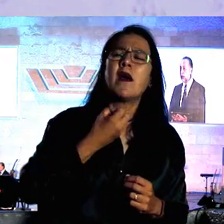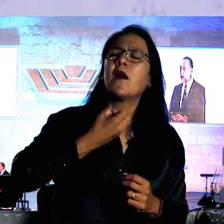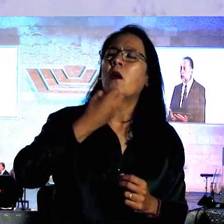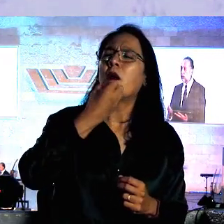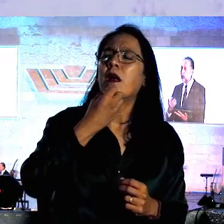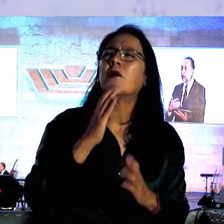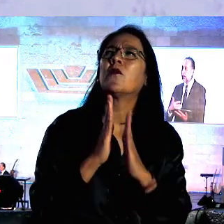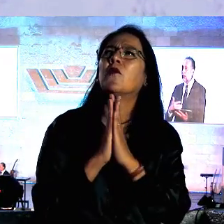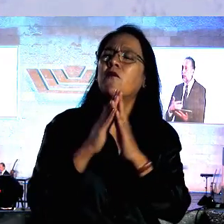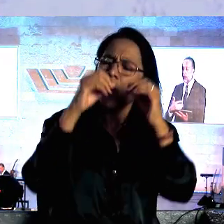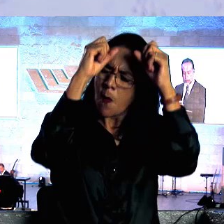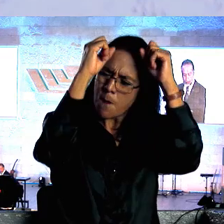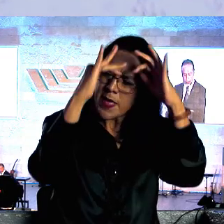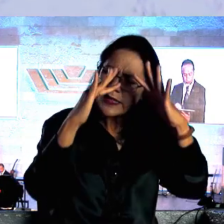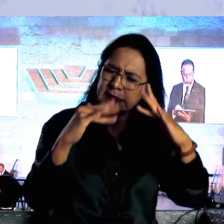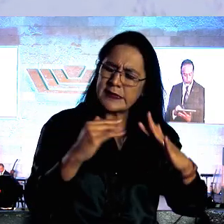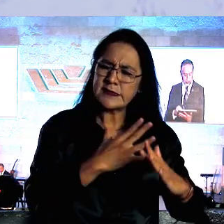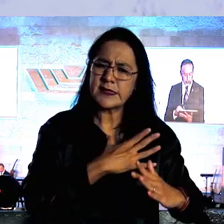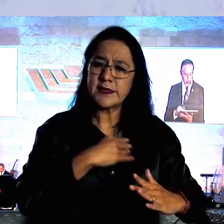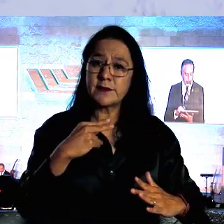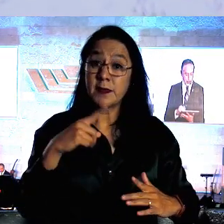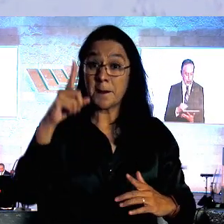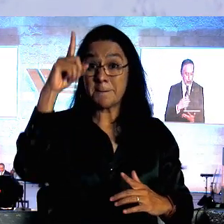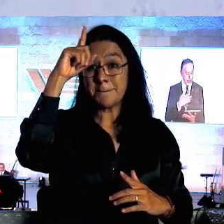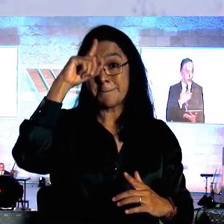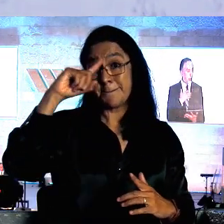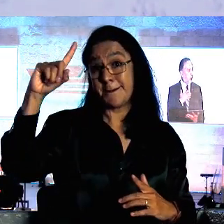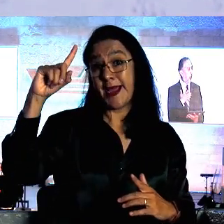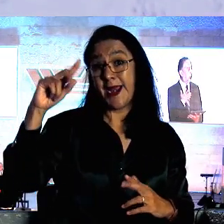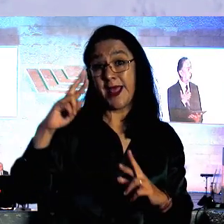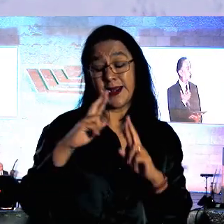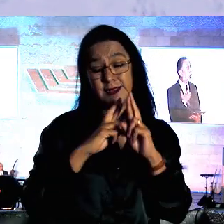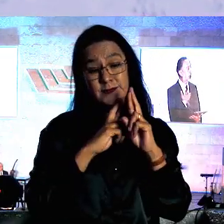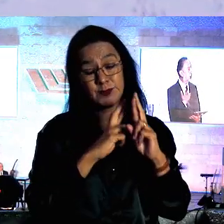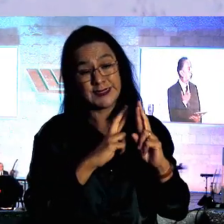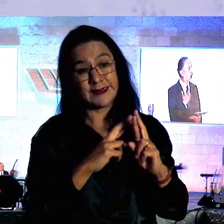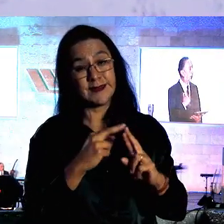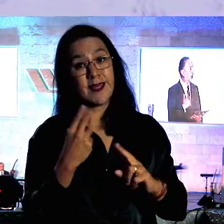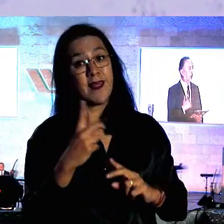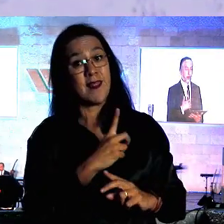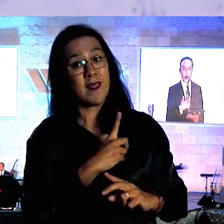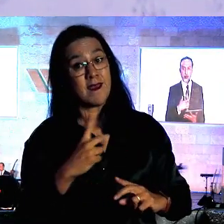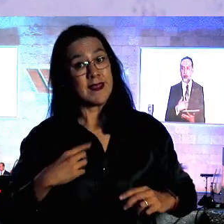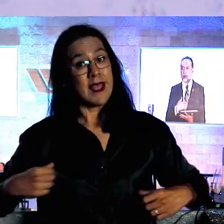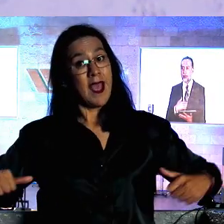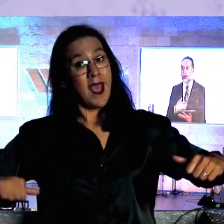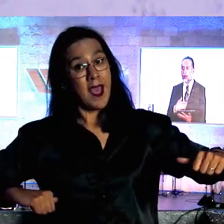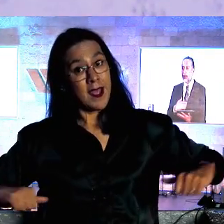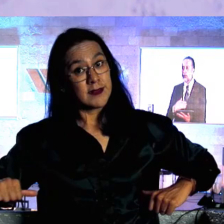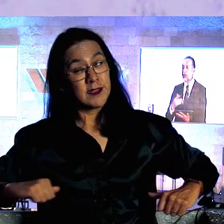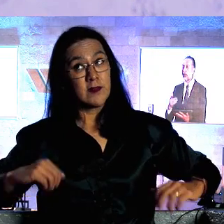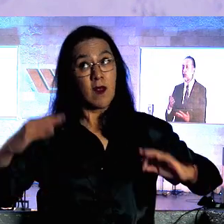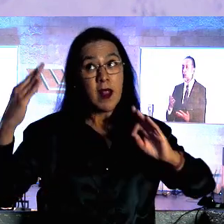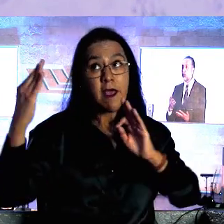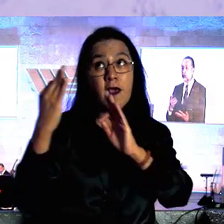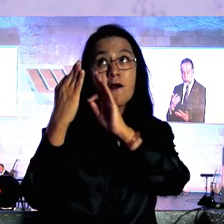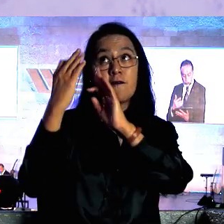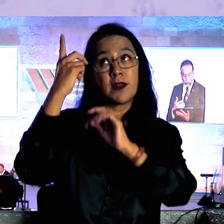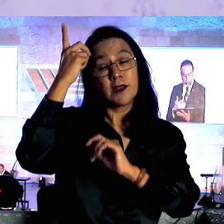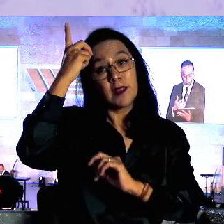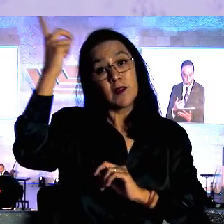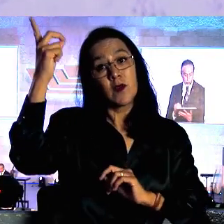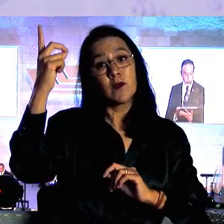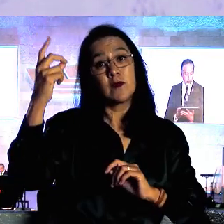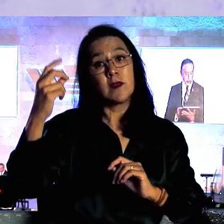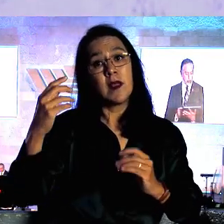pero ¿dónde está la clave para tener la respuesta? la actitud que nosotros tengamos delante de Dios así que si no lo haces por